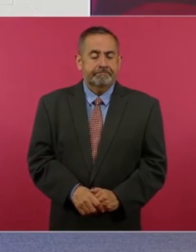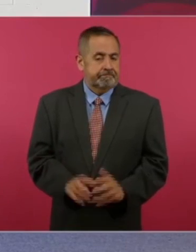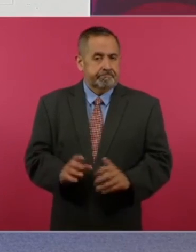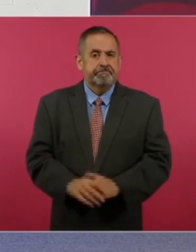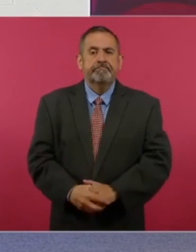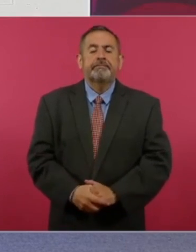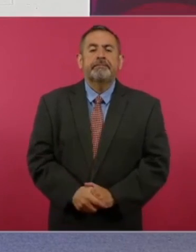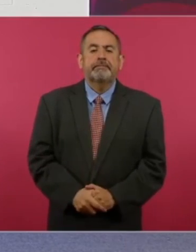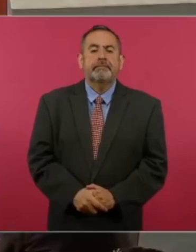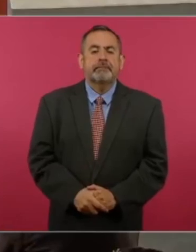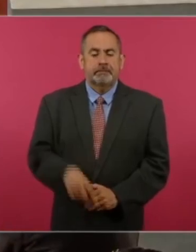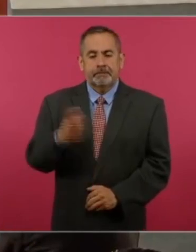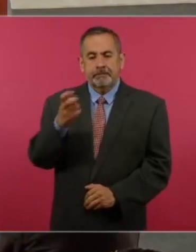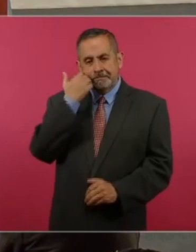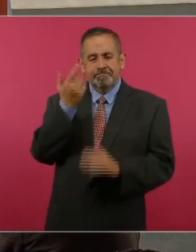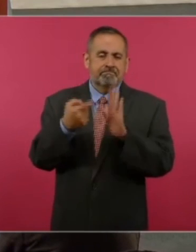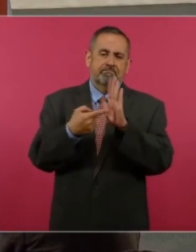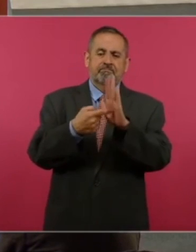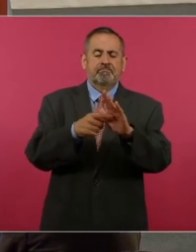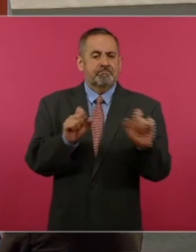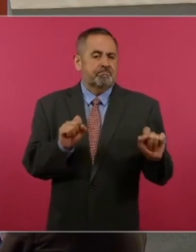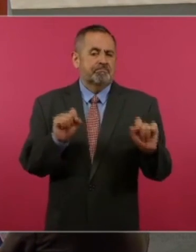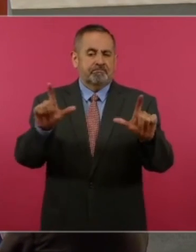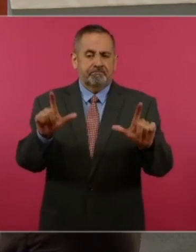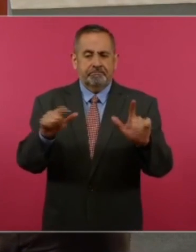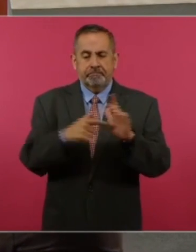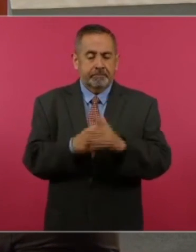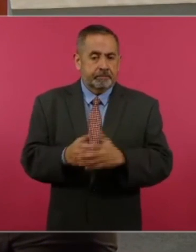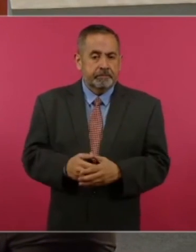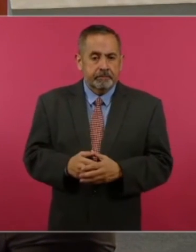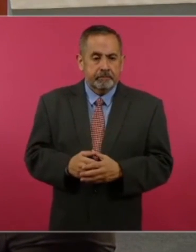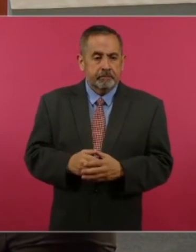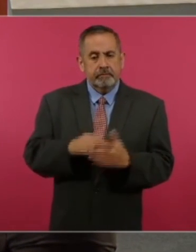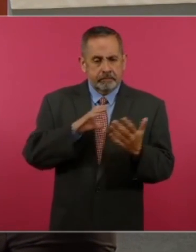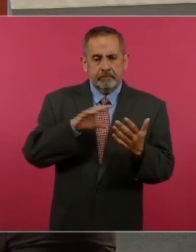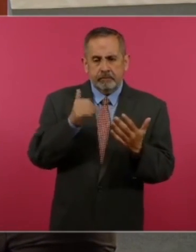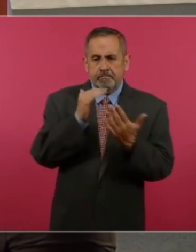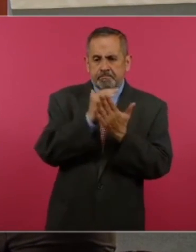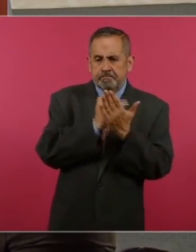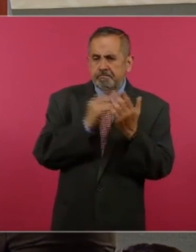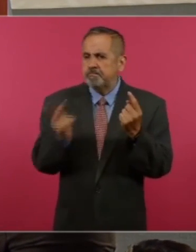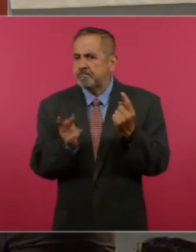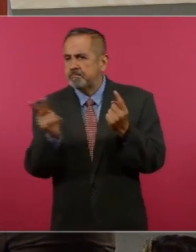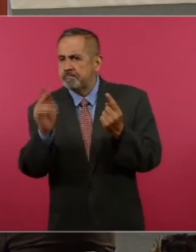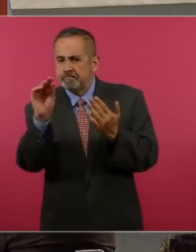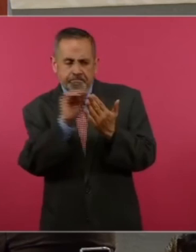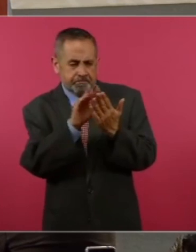Bueno, eso era lo que queríamos mostrarles. La encuesta tiene otras